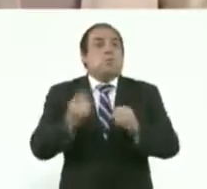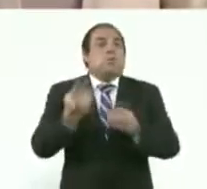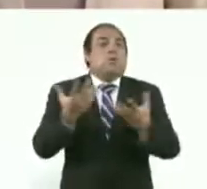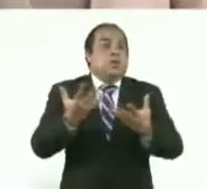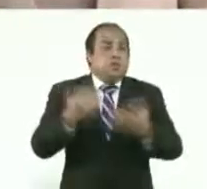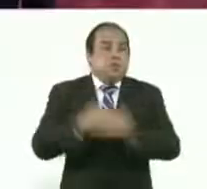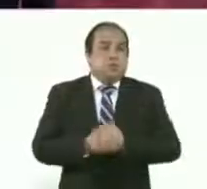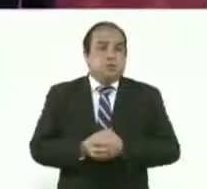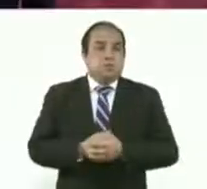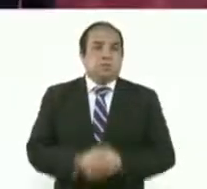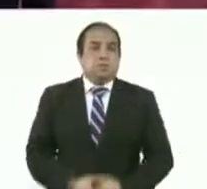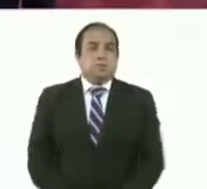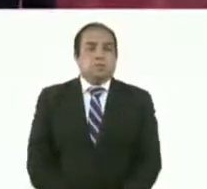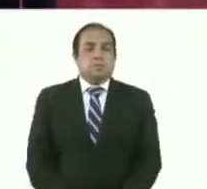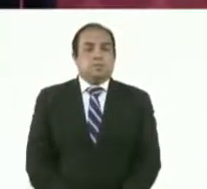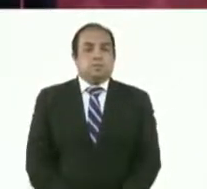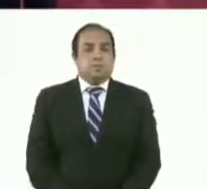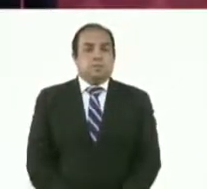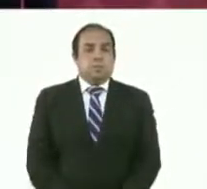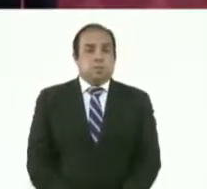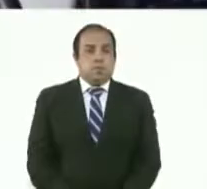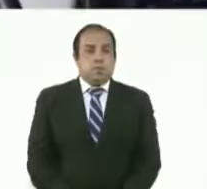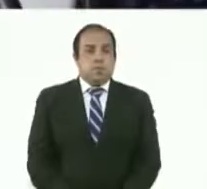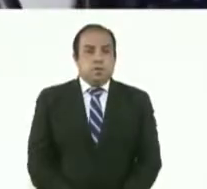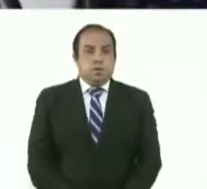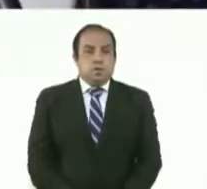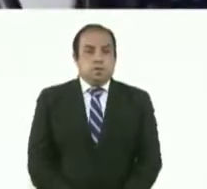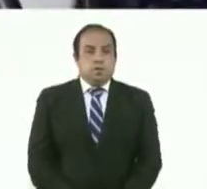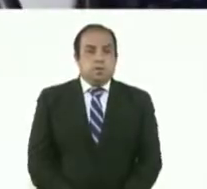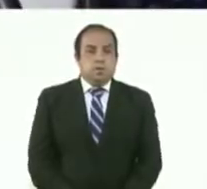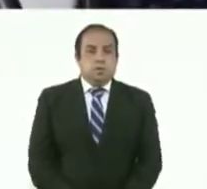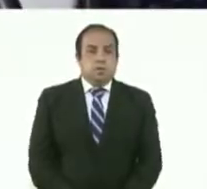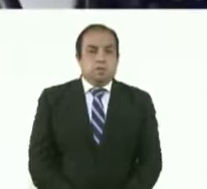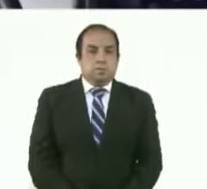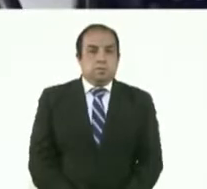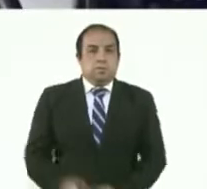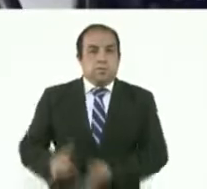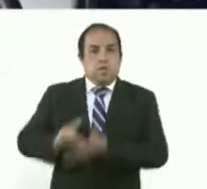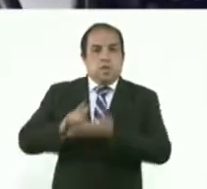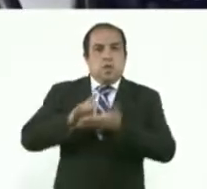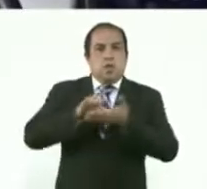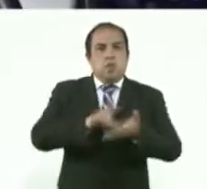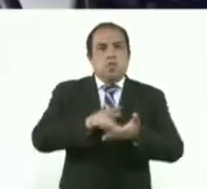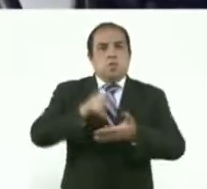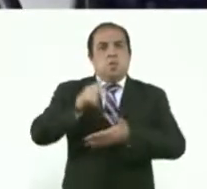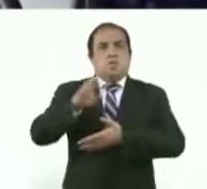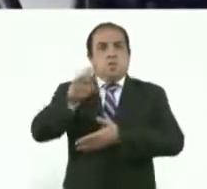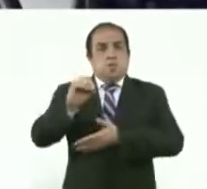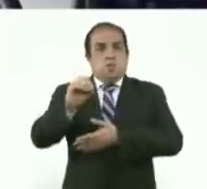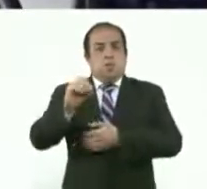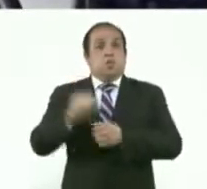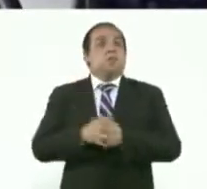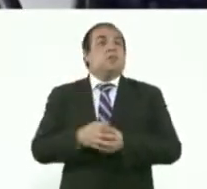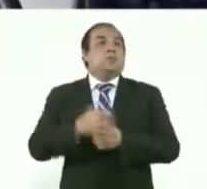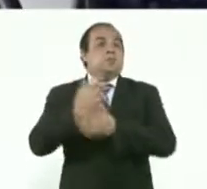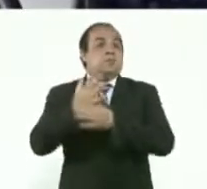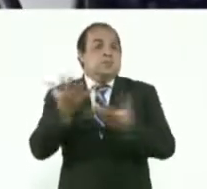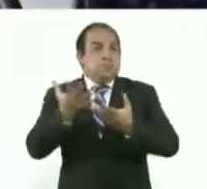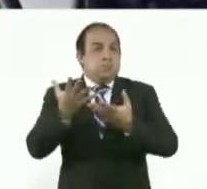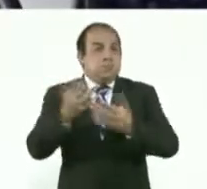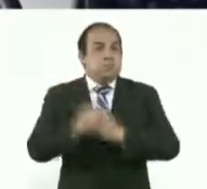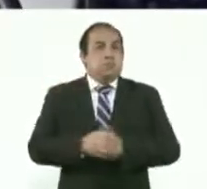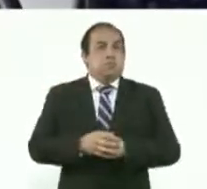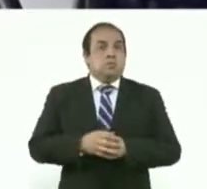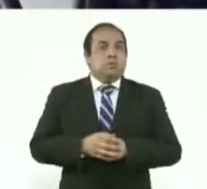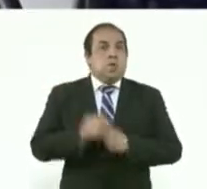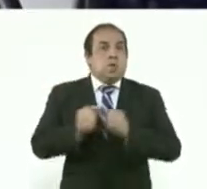mes. Sobre esto que mencionaba del apoyo con Profeco, entonces se estaría realizando